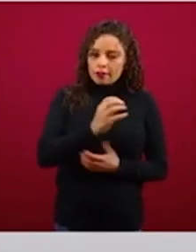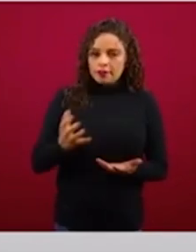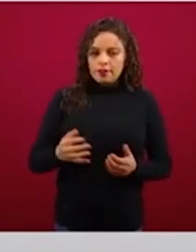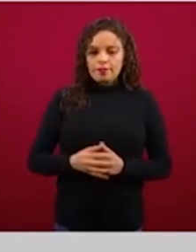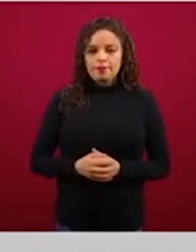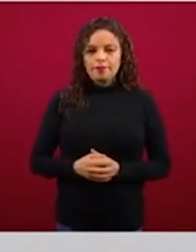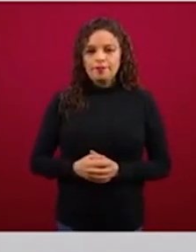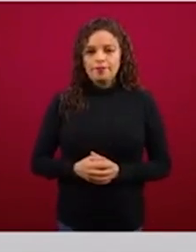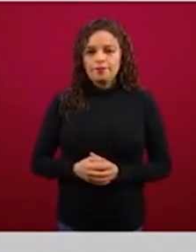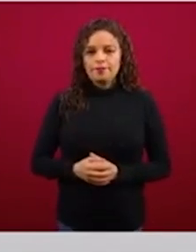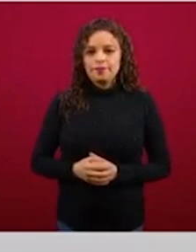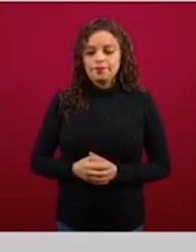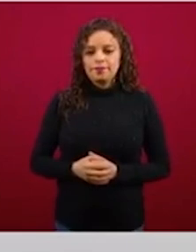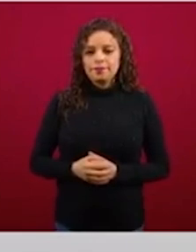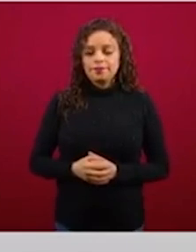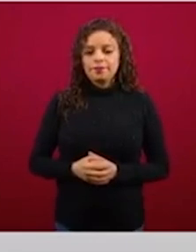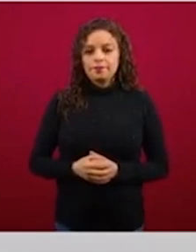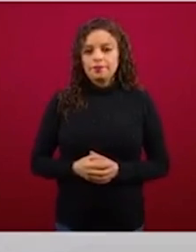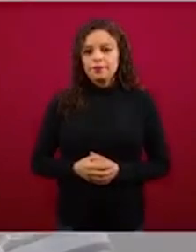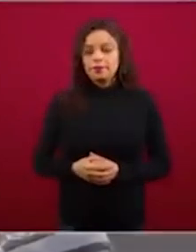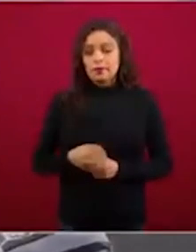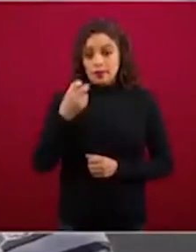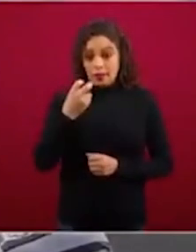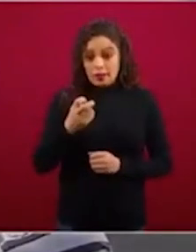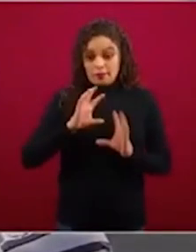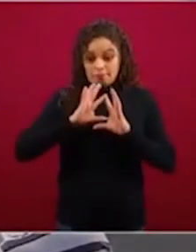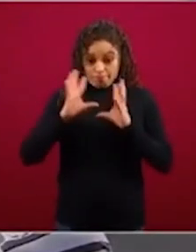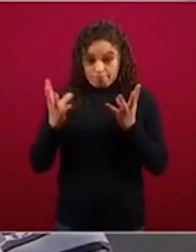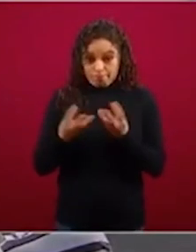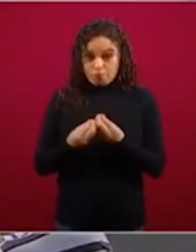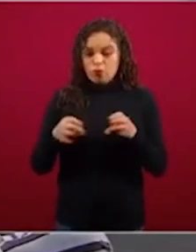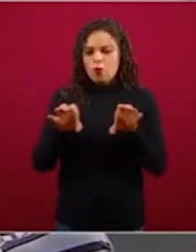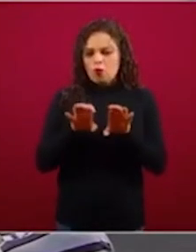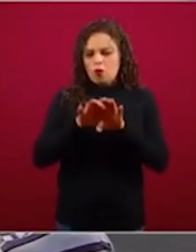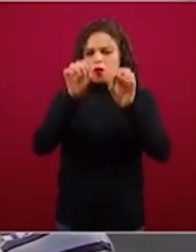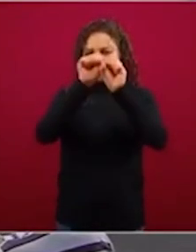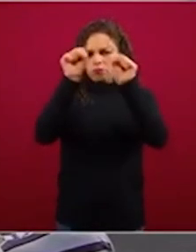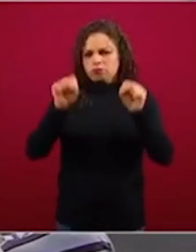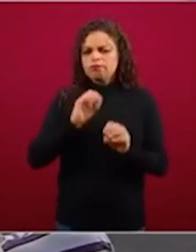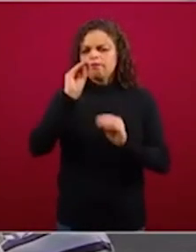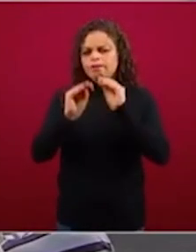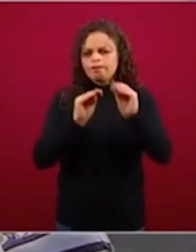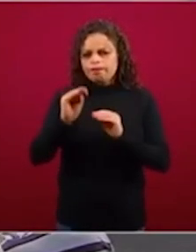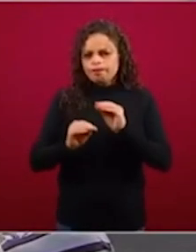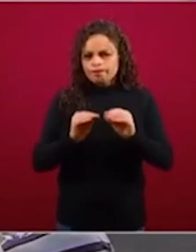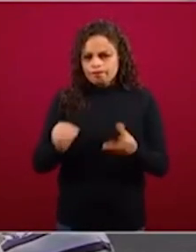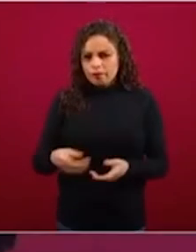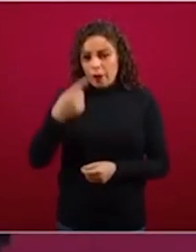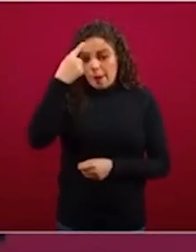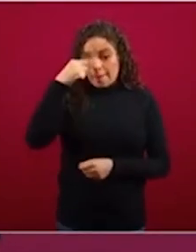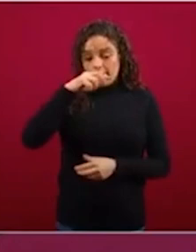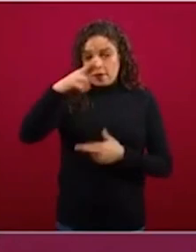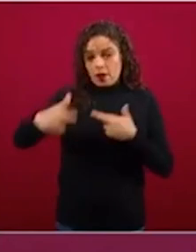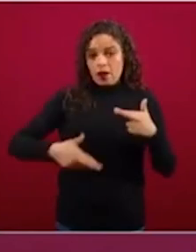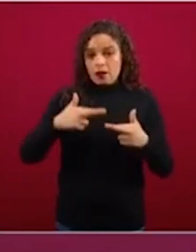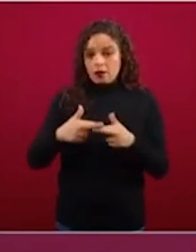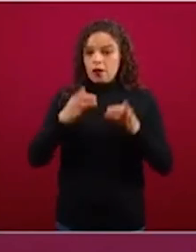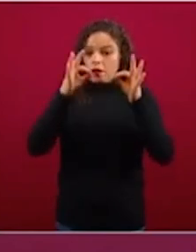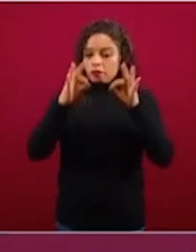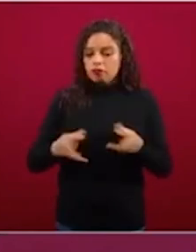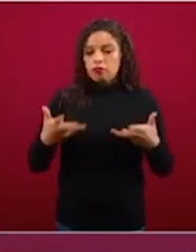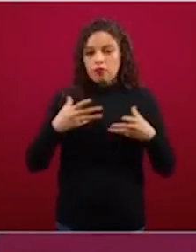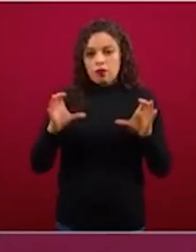a adaptar a qué condiciones se va a adaptar este sistema. A los materiales regionales certificados, al uso